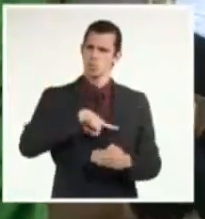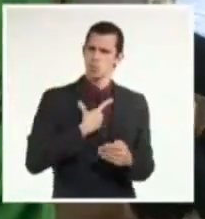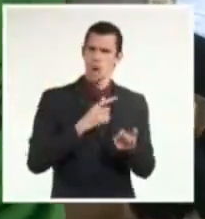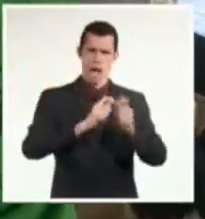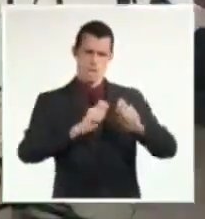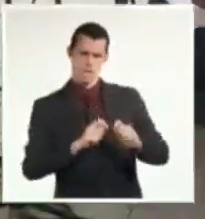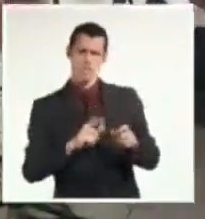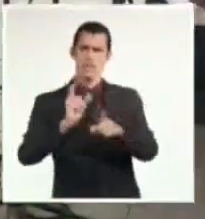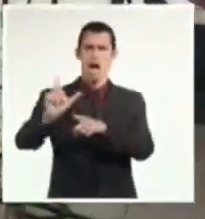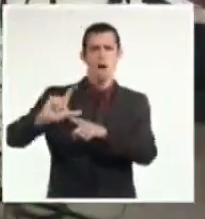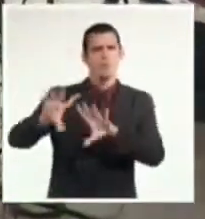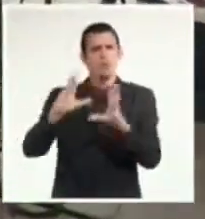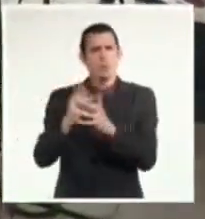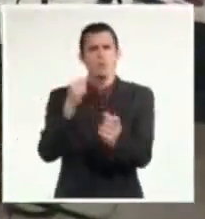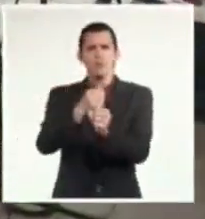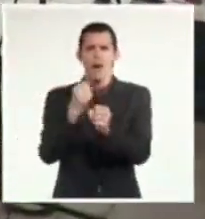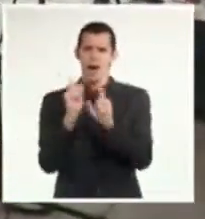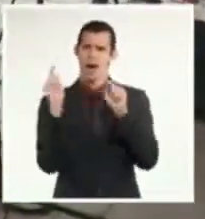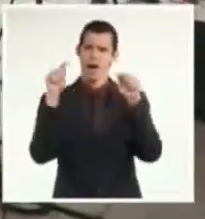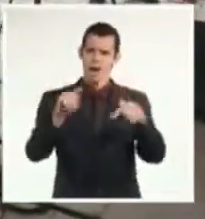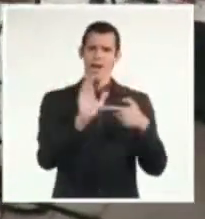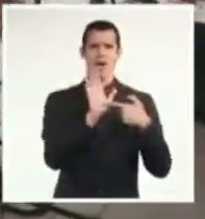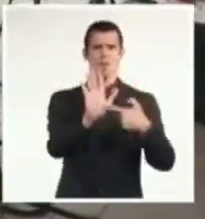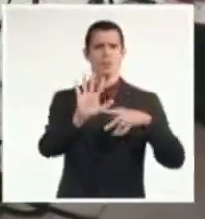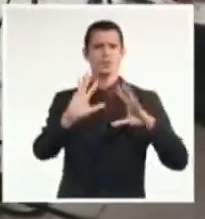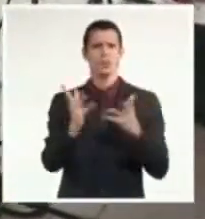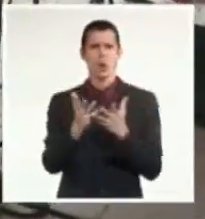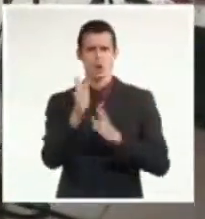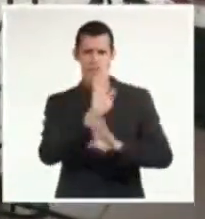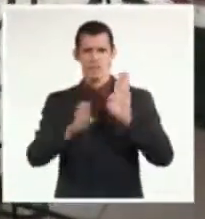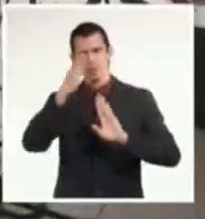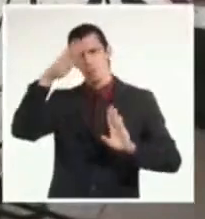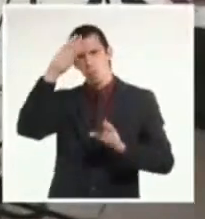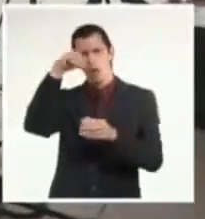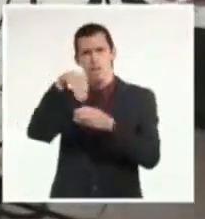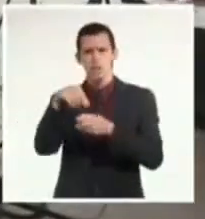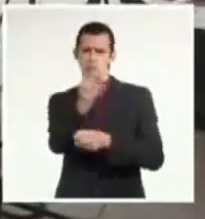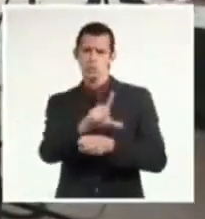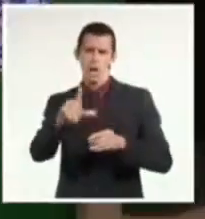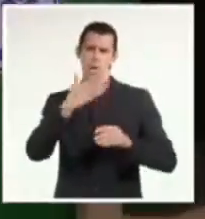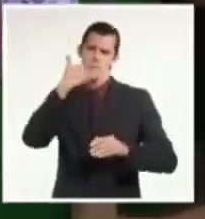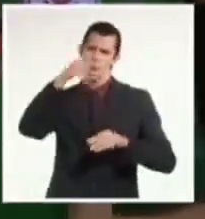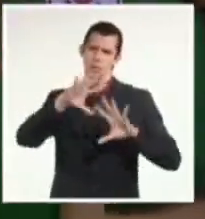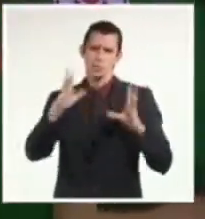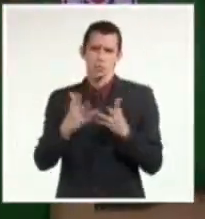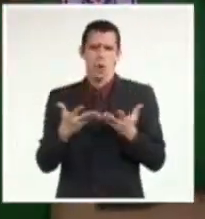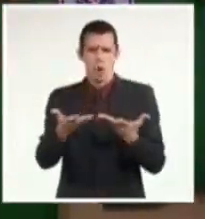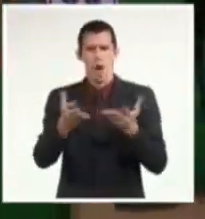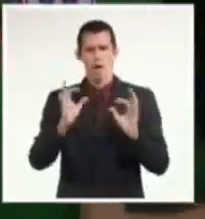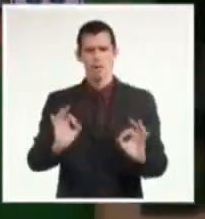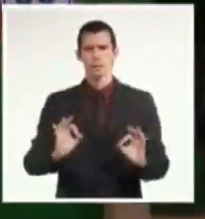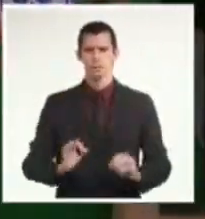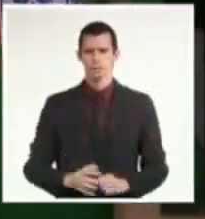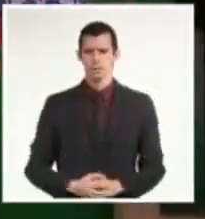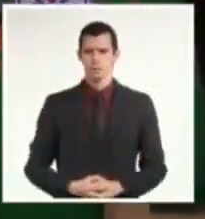esferas mostraron el sentir de una nación defensora de la justicia social. Leandris Noa Fáez, Sistema Informativo de la Televisión Cubana.